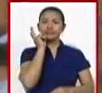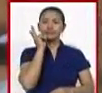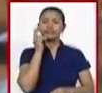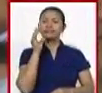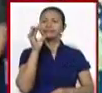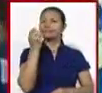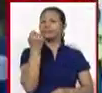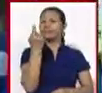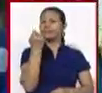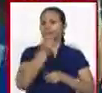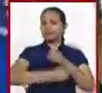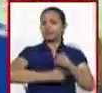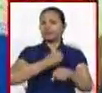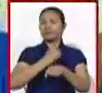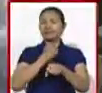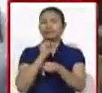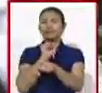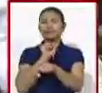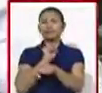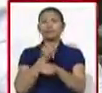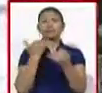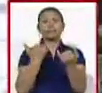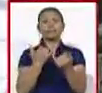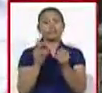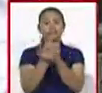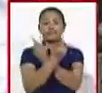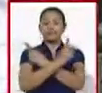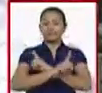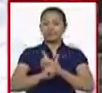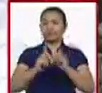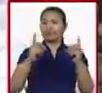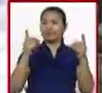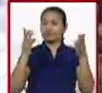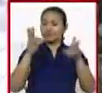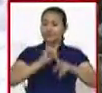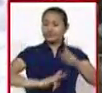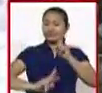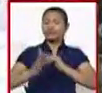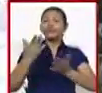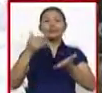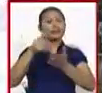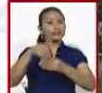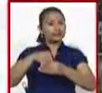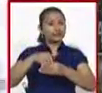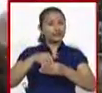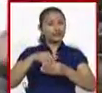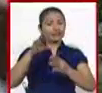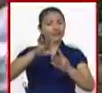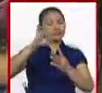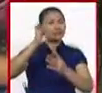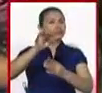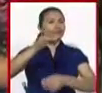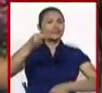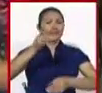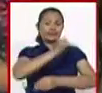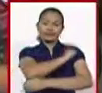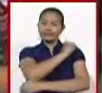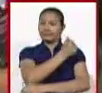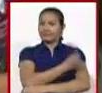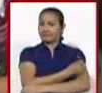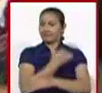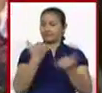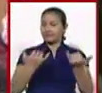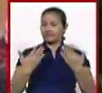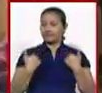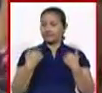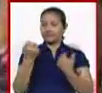en estos 11 años de gestión. Hoy, con esta democracia, hacemos que el pueblo vote y elija a las autoridades judiciales, por ejemplo.